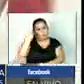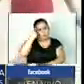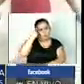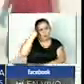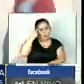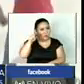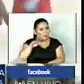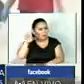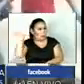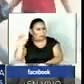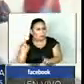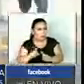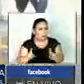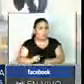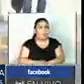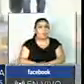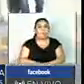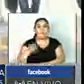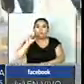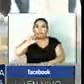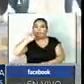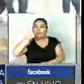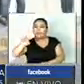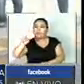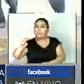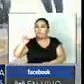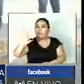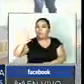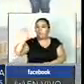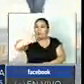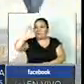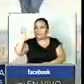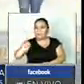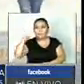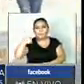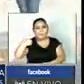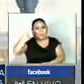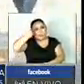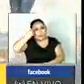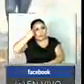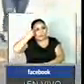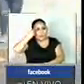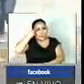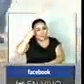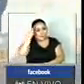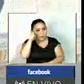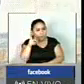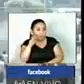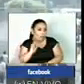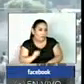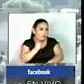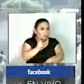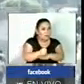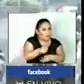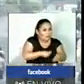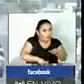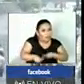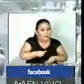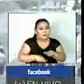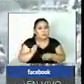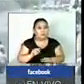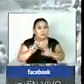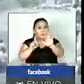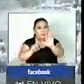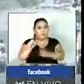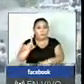esta idea. Un 34.5% piensa montar un nuevo negocio, mientras el